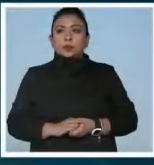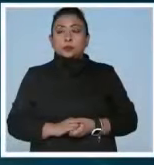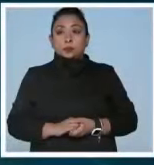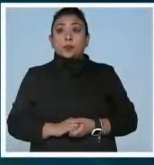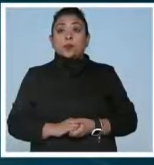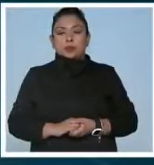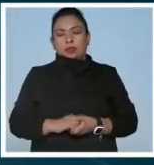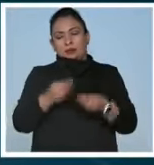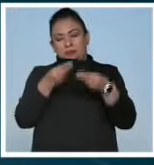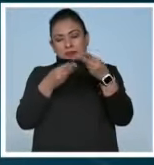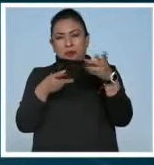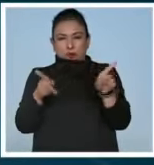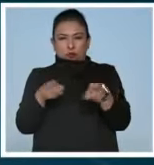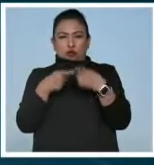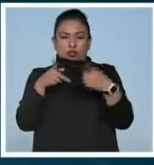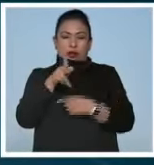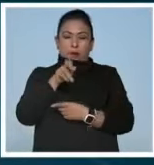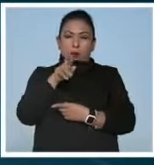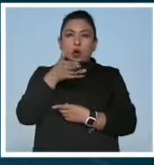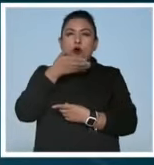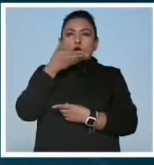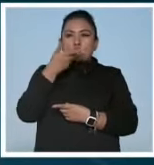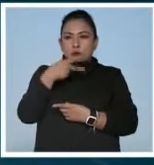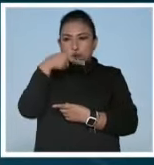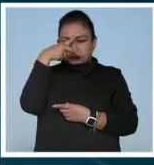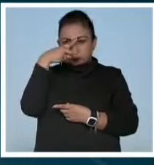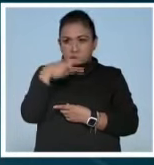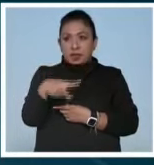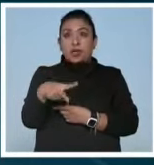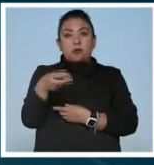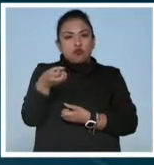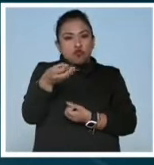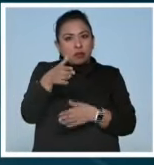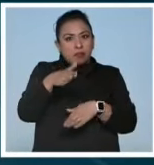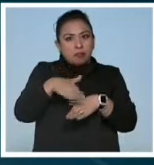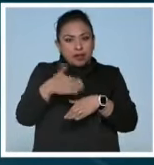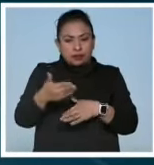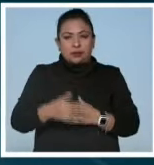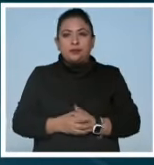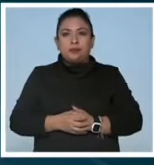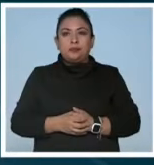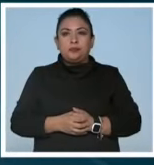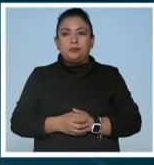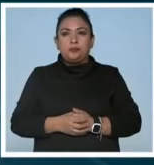El repertorio de la música popular y tradicional mexicana se enriquece.